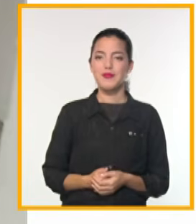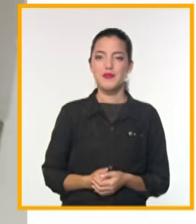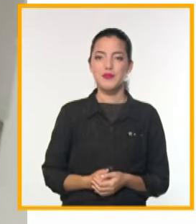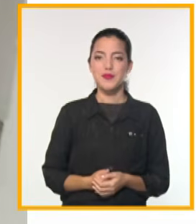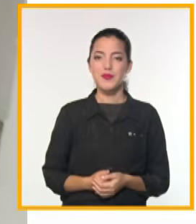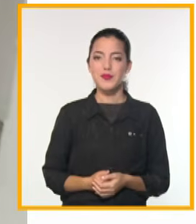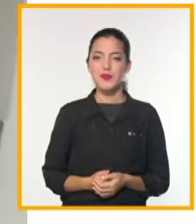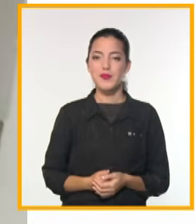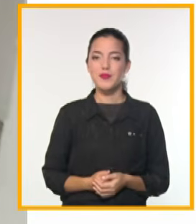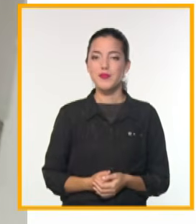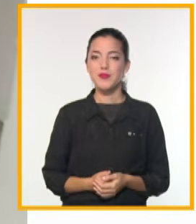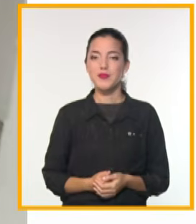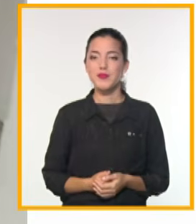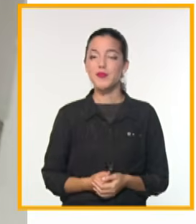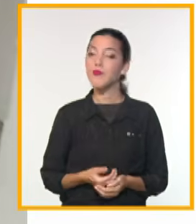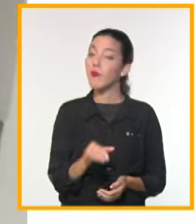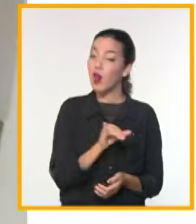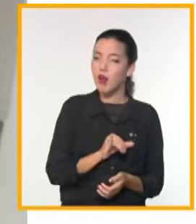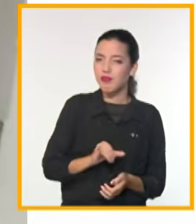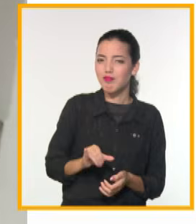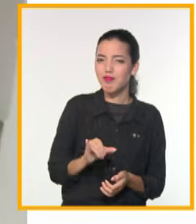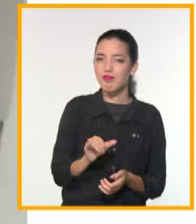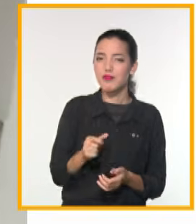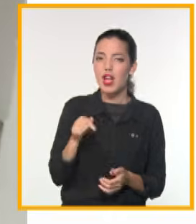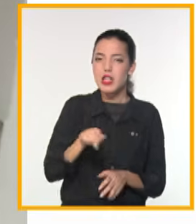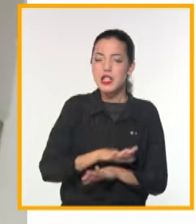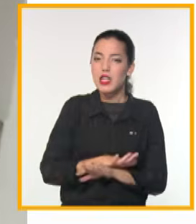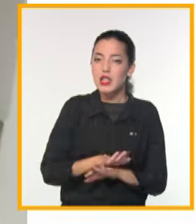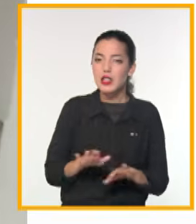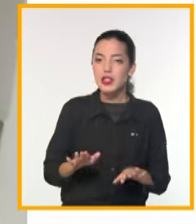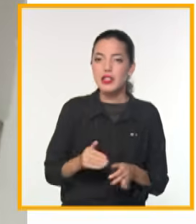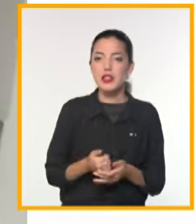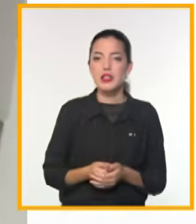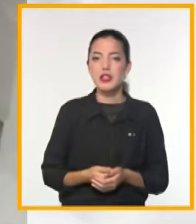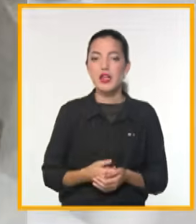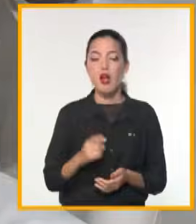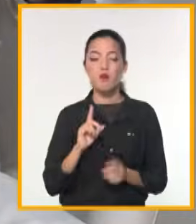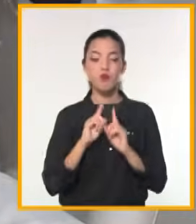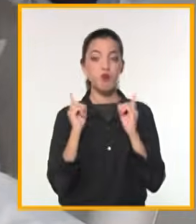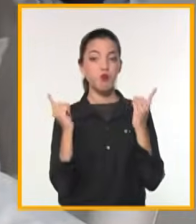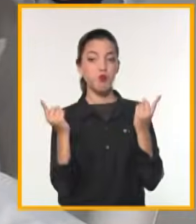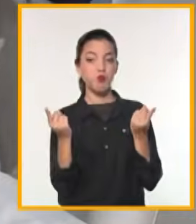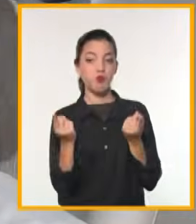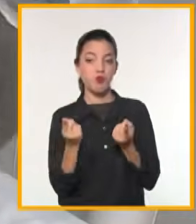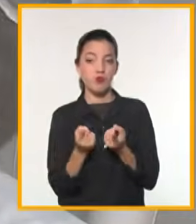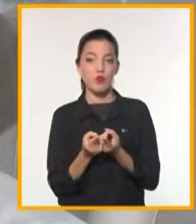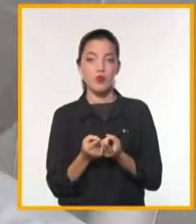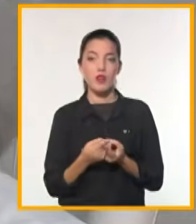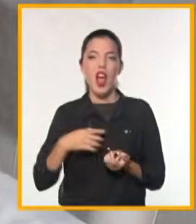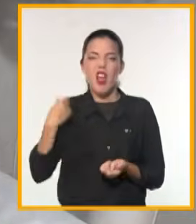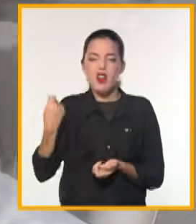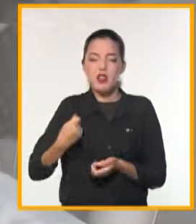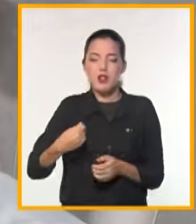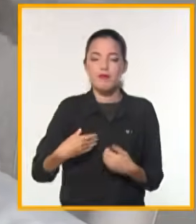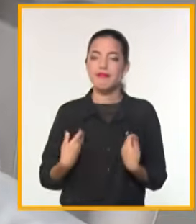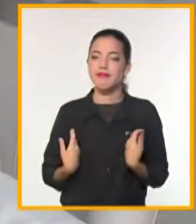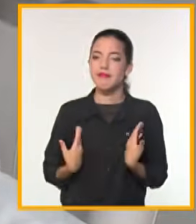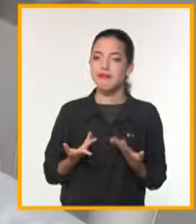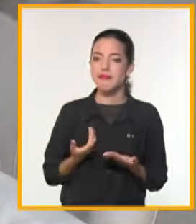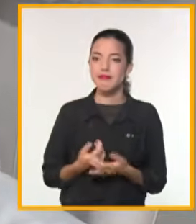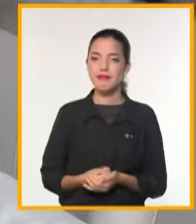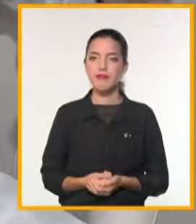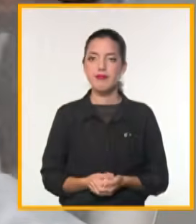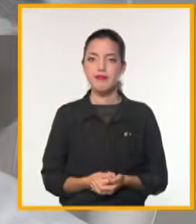Entonces, en ese momento, nosotros decidimos, después que desfilamos en